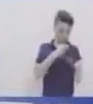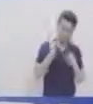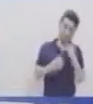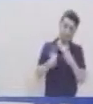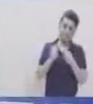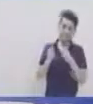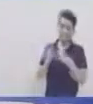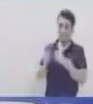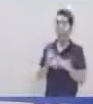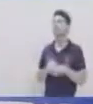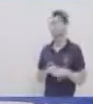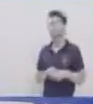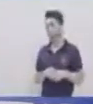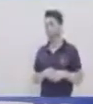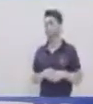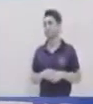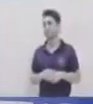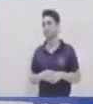acá